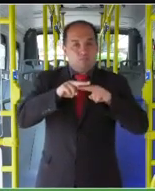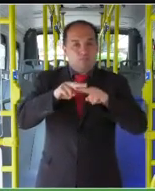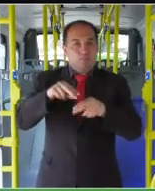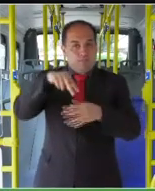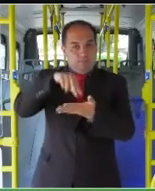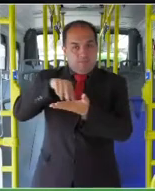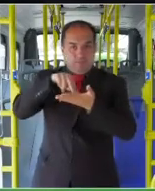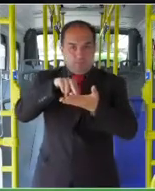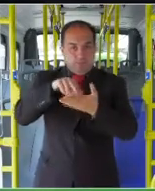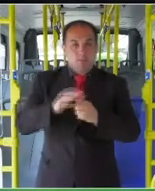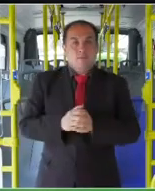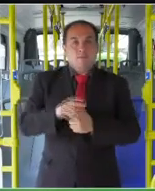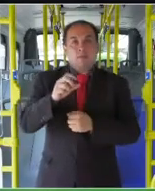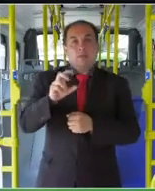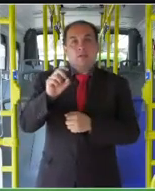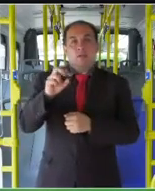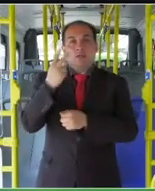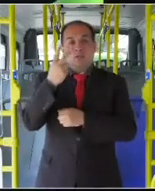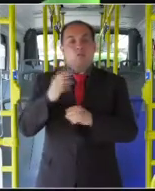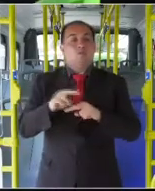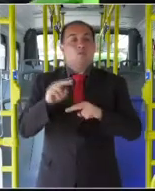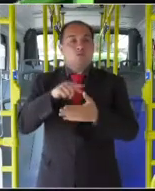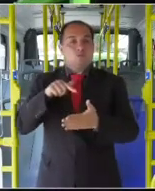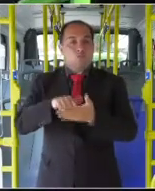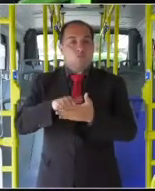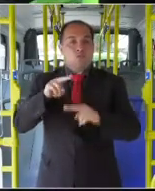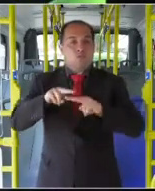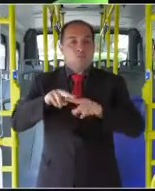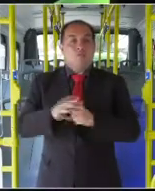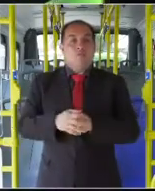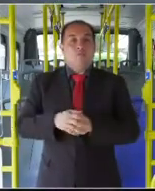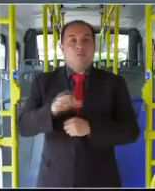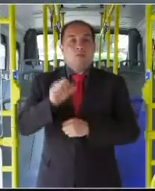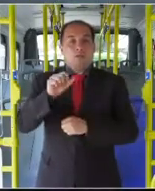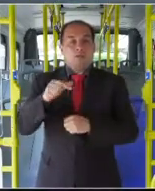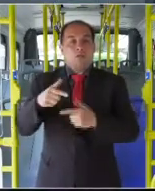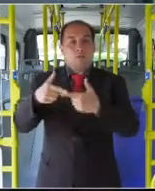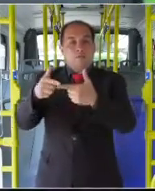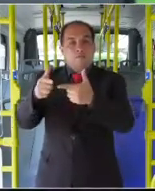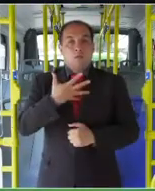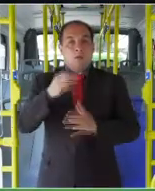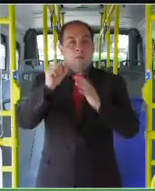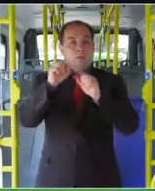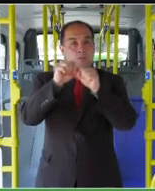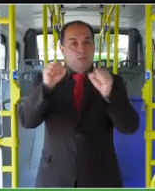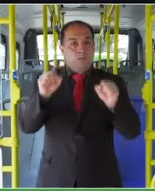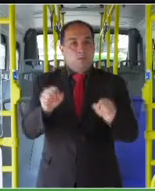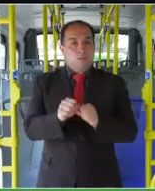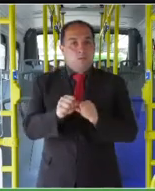las de la flotilla Emiliano Zapata para media y alta montaña,